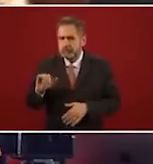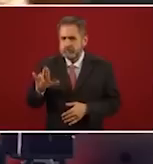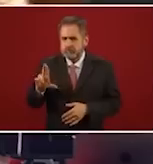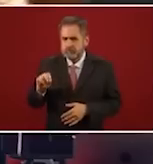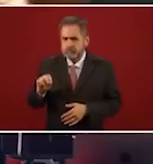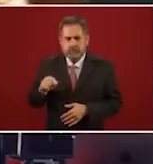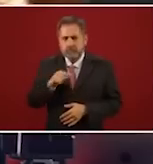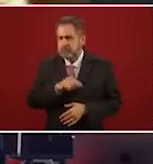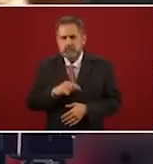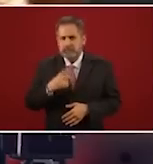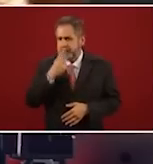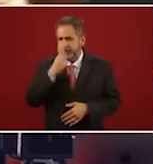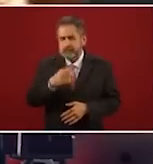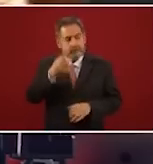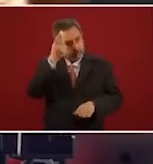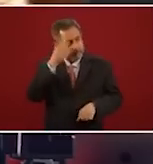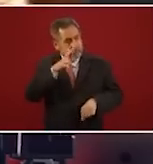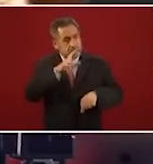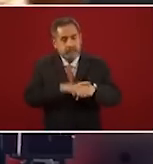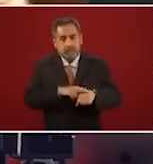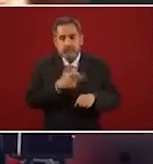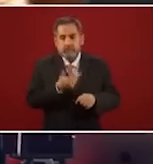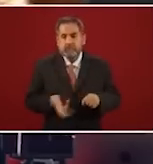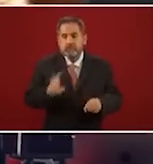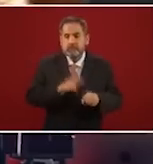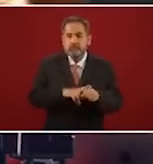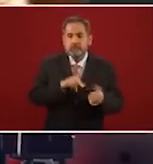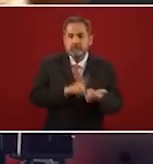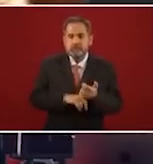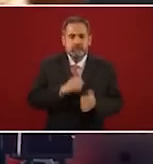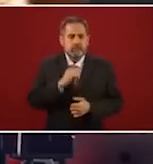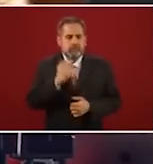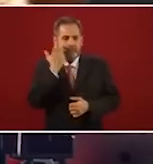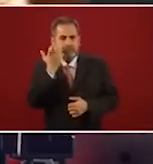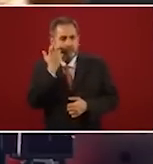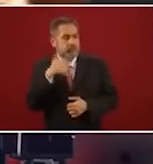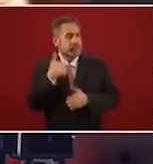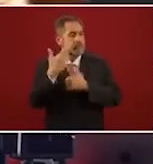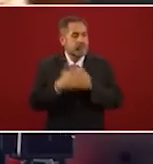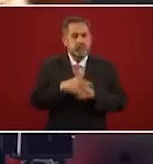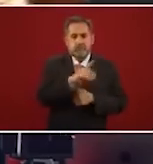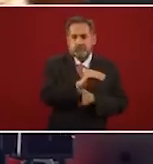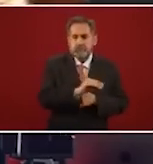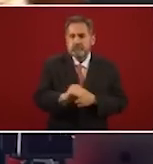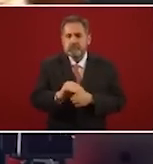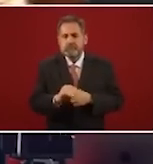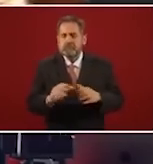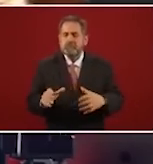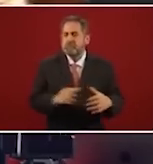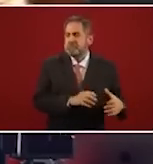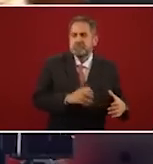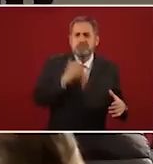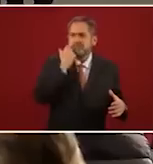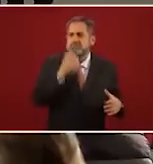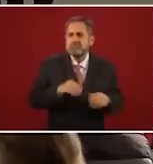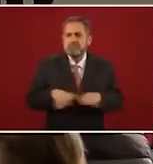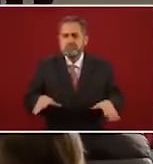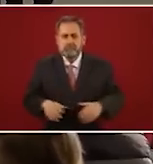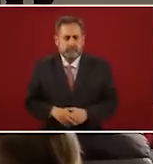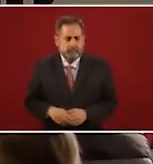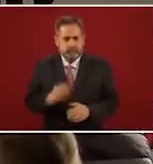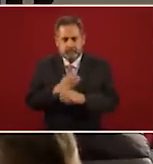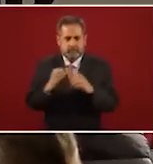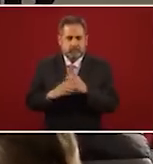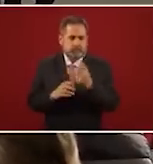dice que el director de este hospital tiene intereses para no, obviamente, distribuir esos medicamentos. Bueno, dos